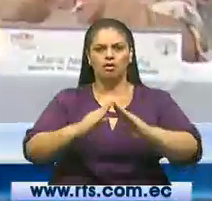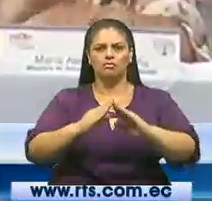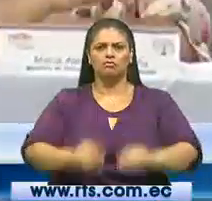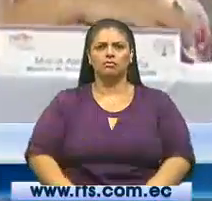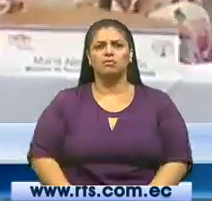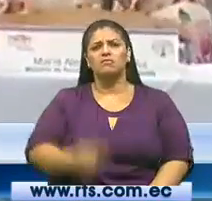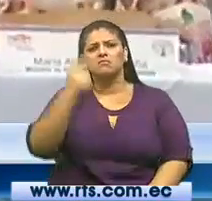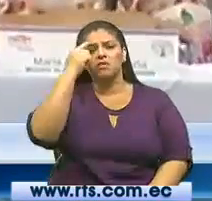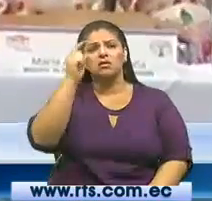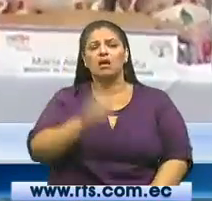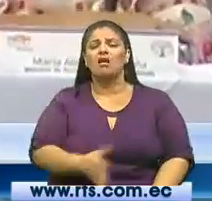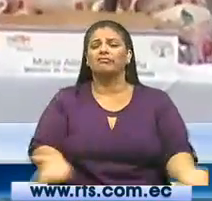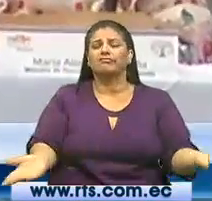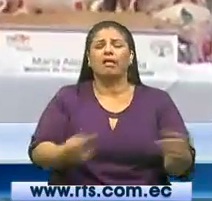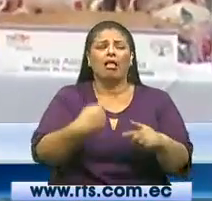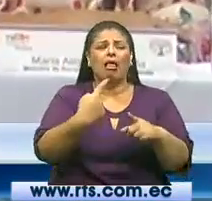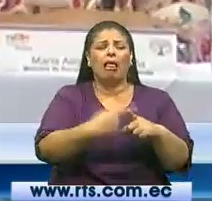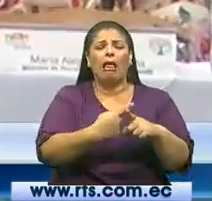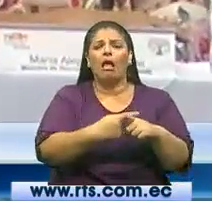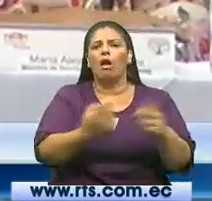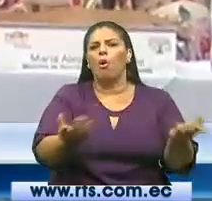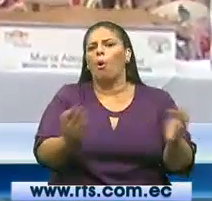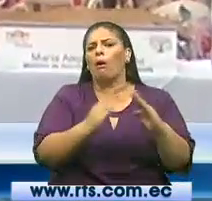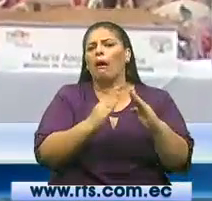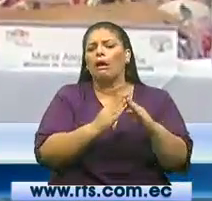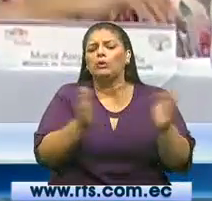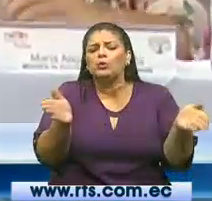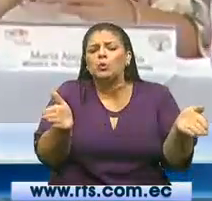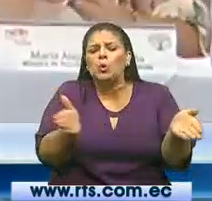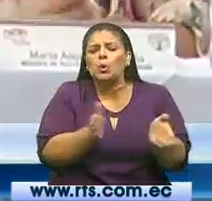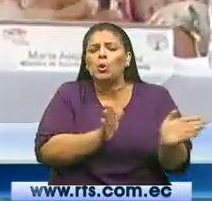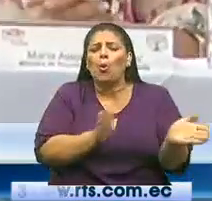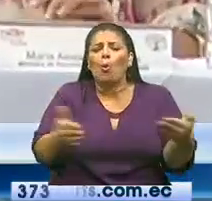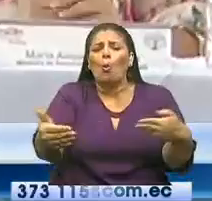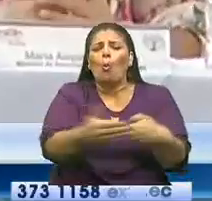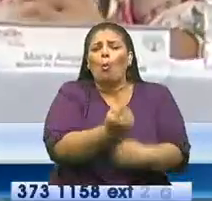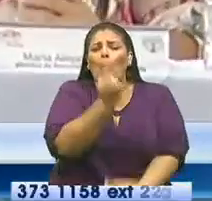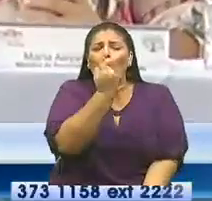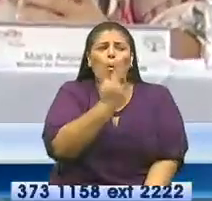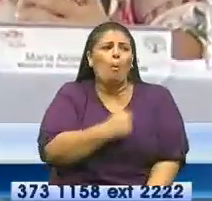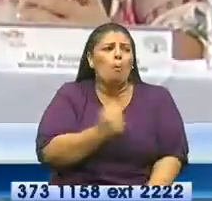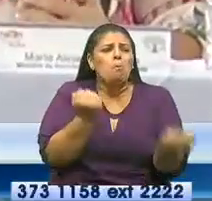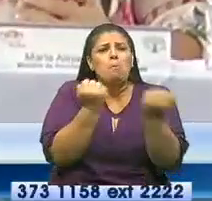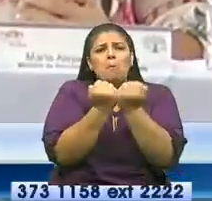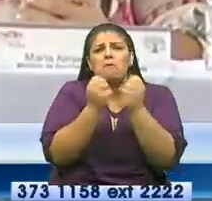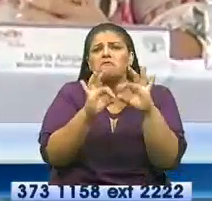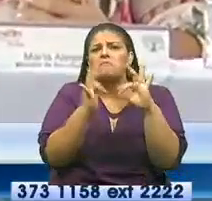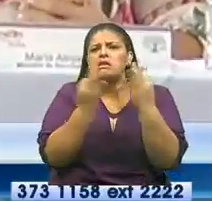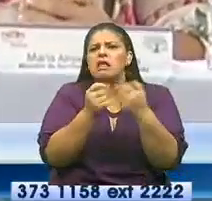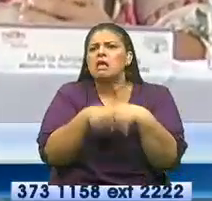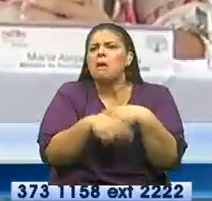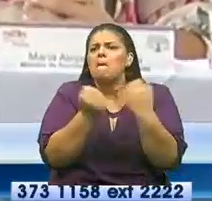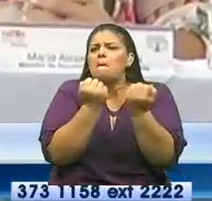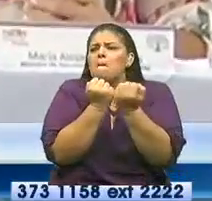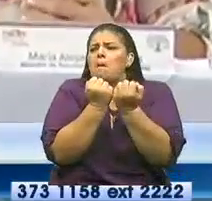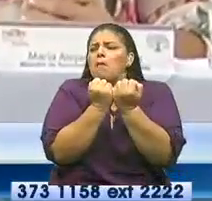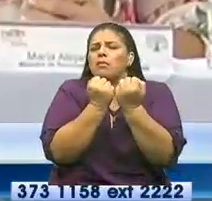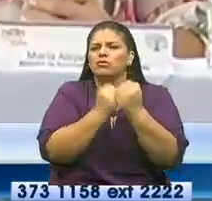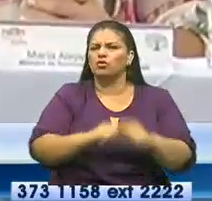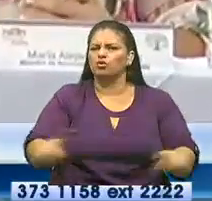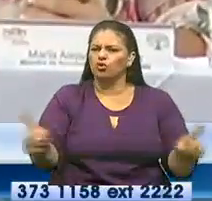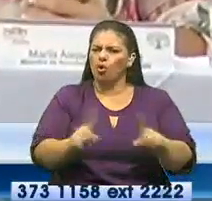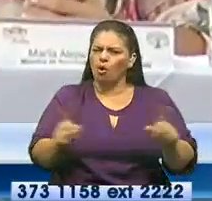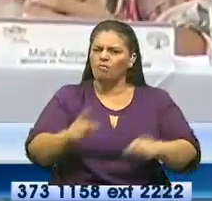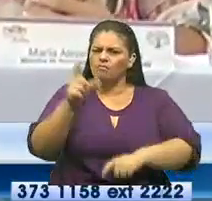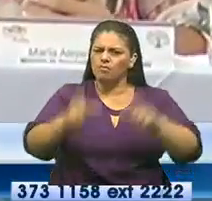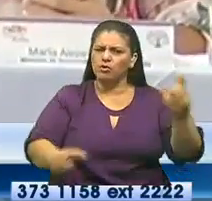un solo cuarto en los que todos viven y en los cuales se quedan viendo con tristeza. No, de aquí en adelante, casas dignas para la